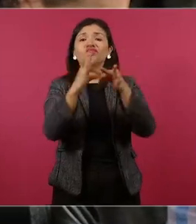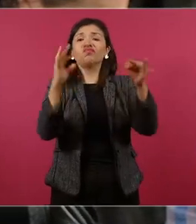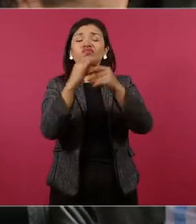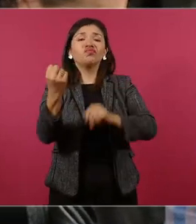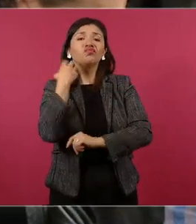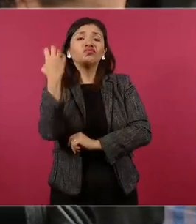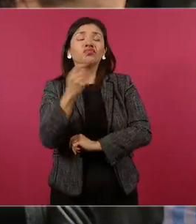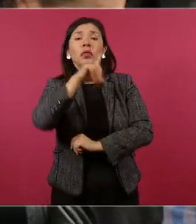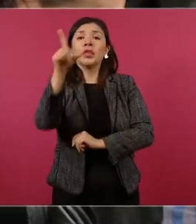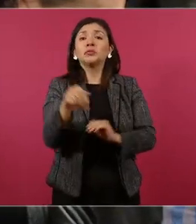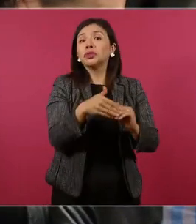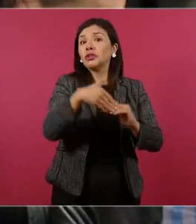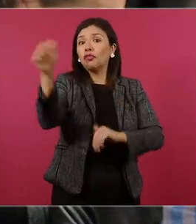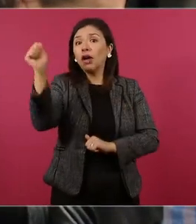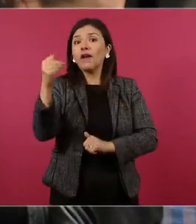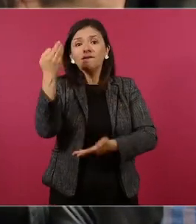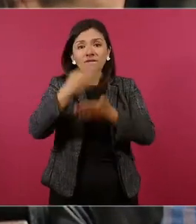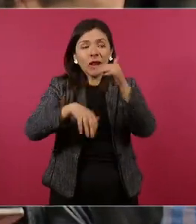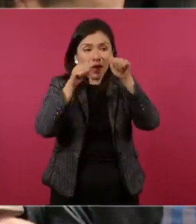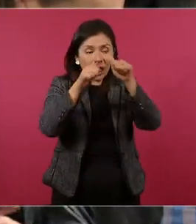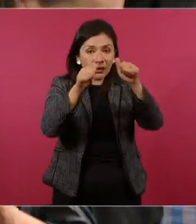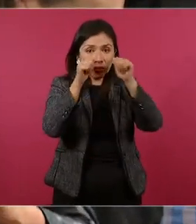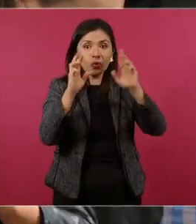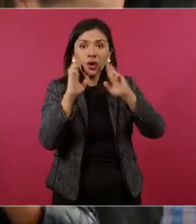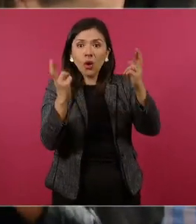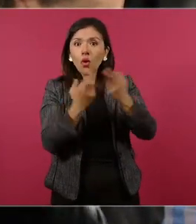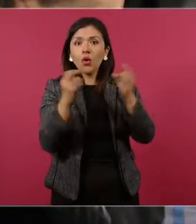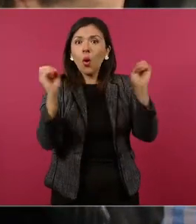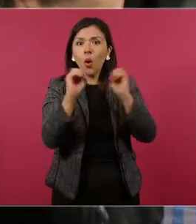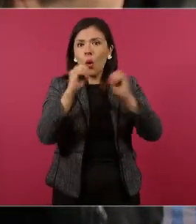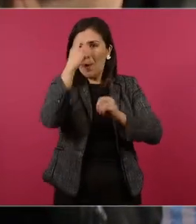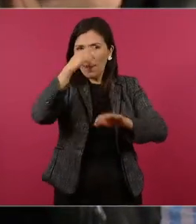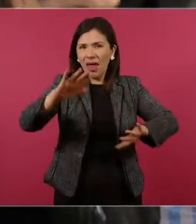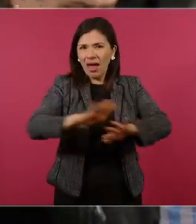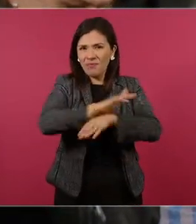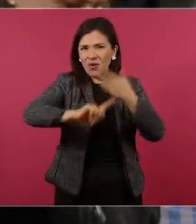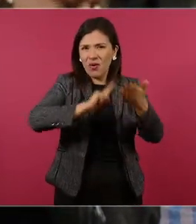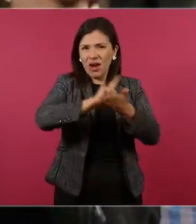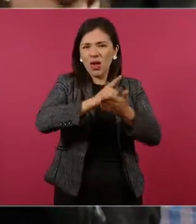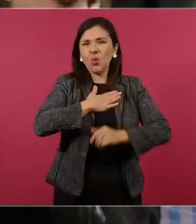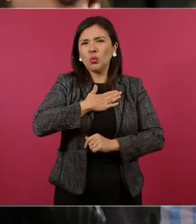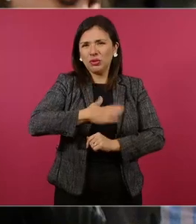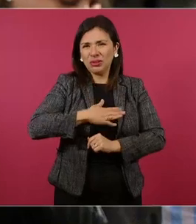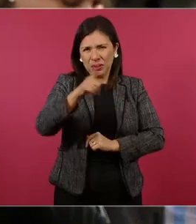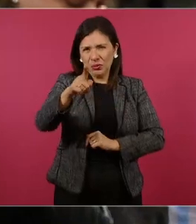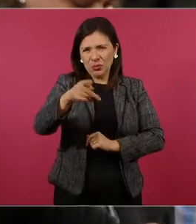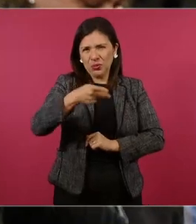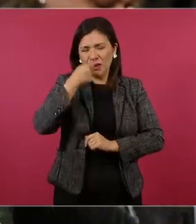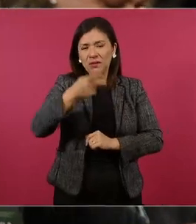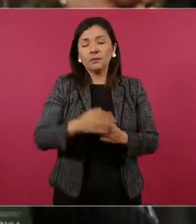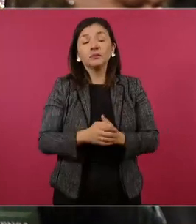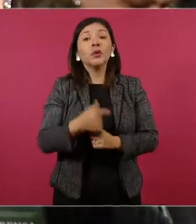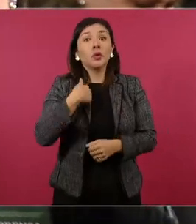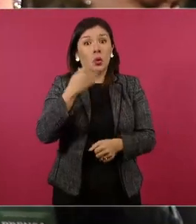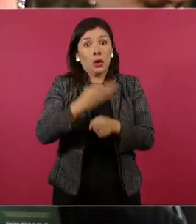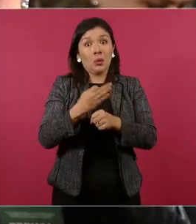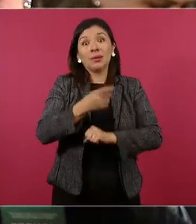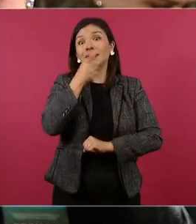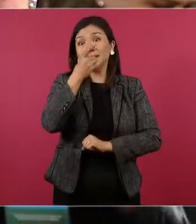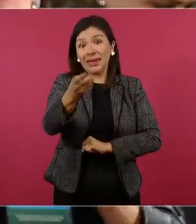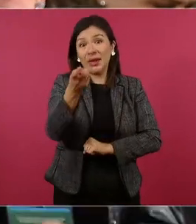Atendió la la reunión de la Reforma eh de Justicia que usted propone y se lo digo